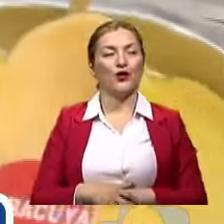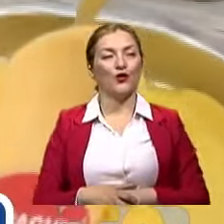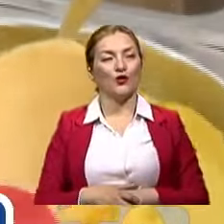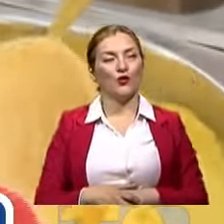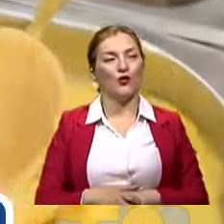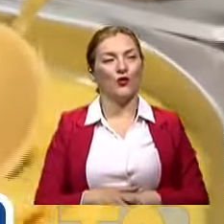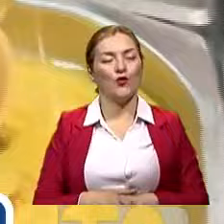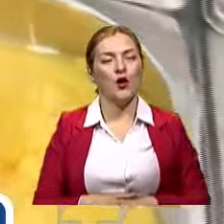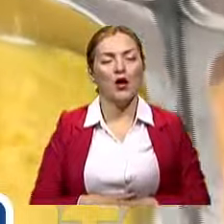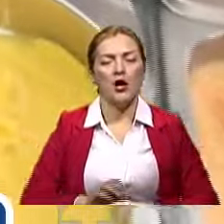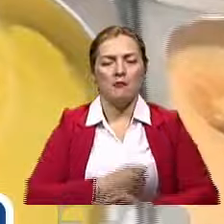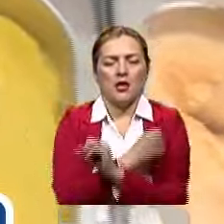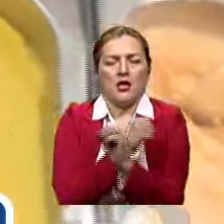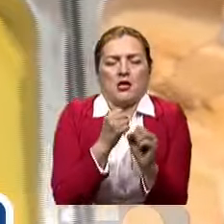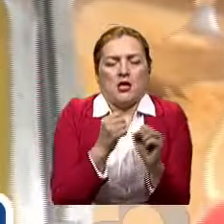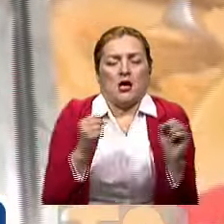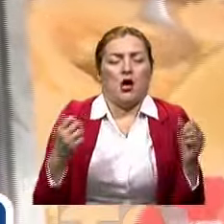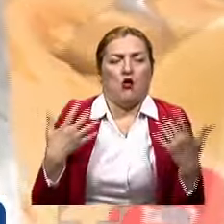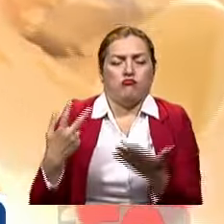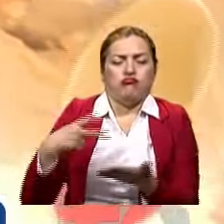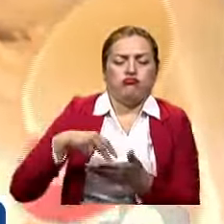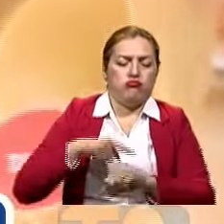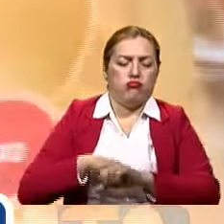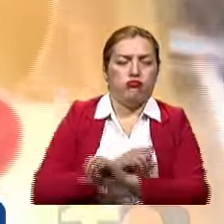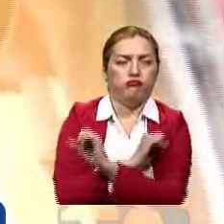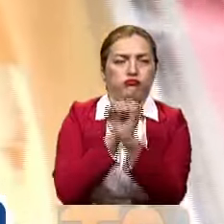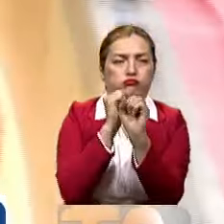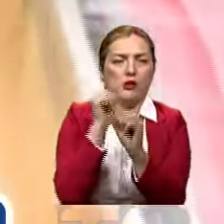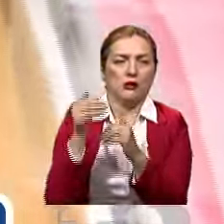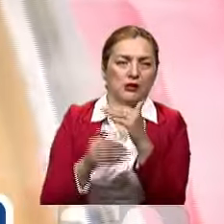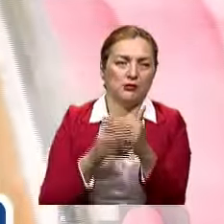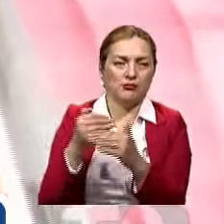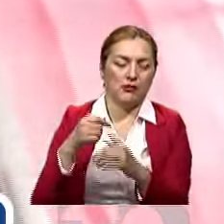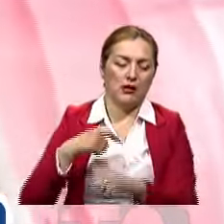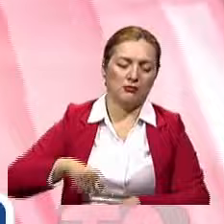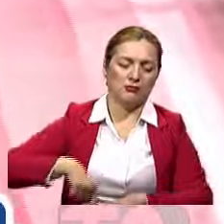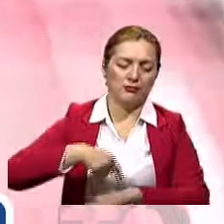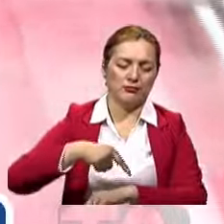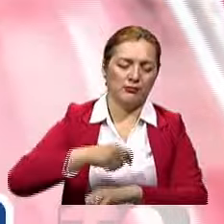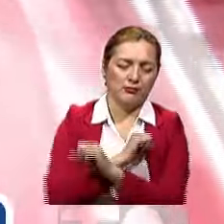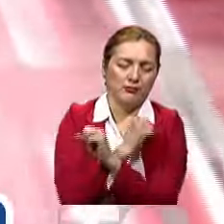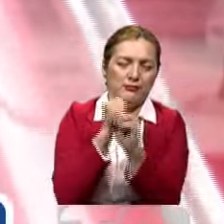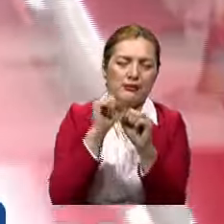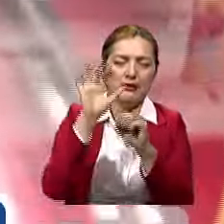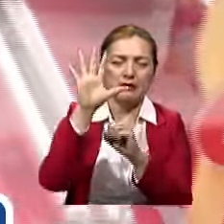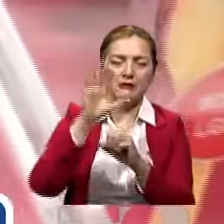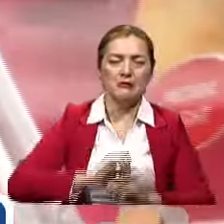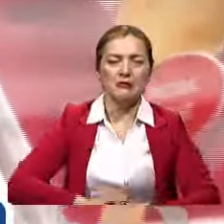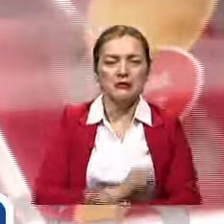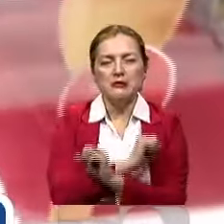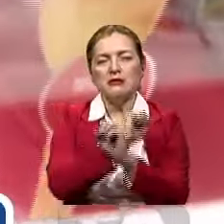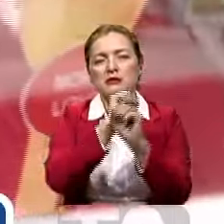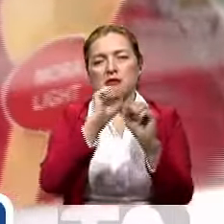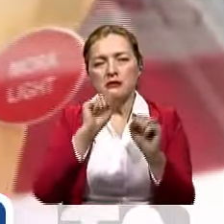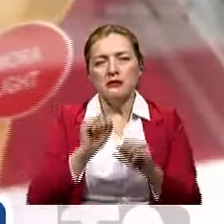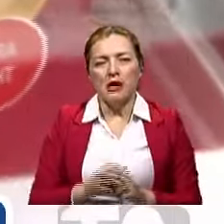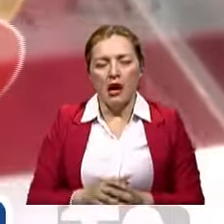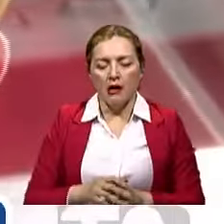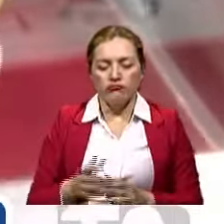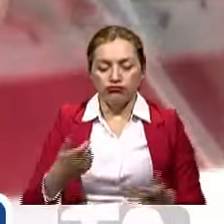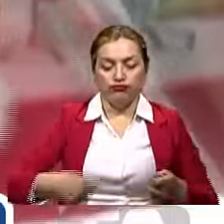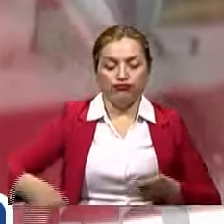las mañanas para tener listos los helados? Bueno, es un proceso muy largo. Yo me levanto desde las 5 de la mañana a elaborar